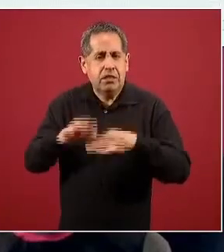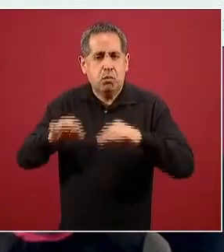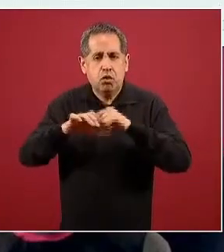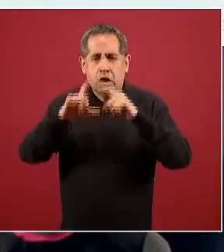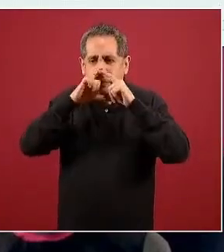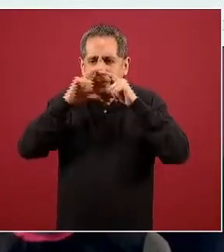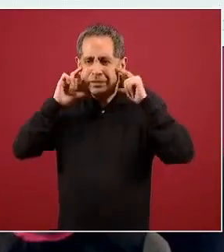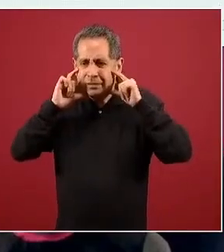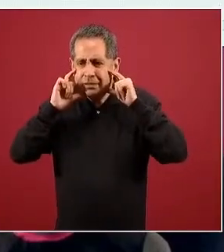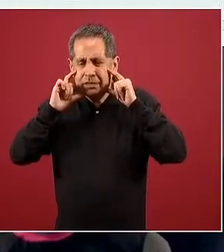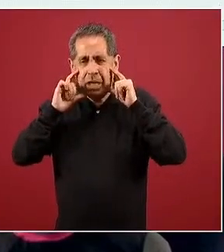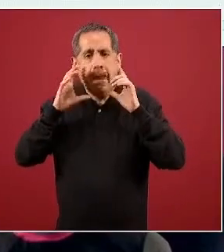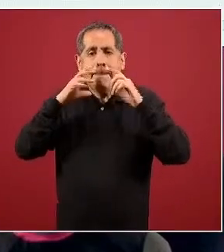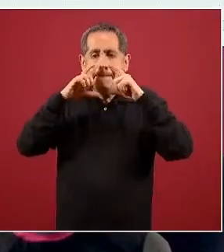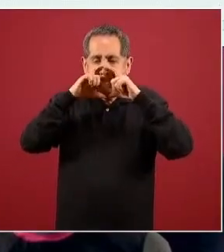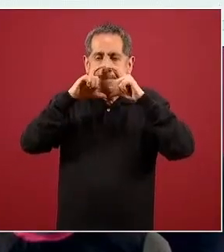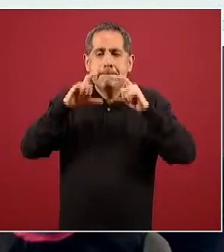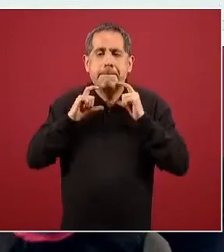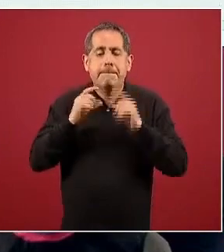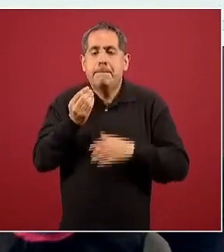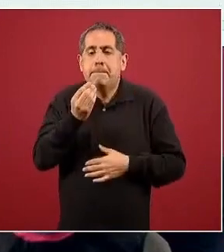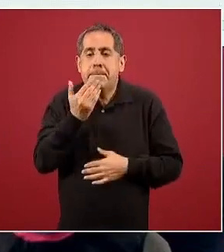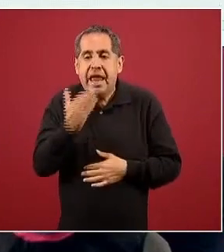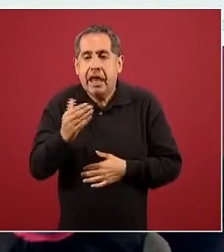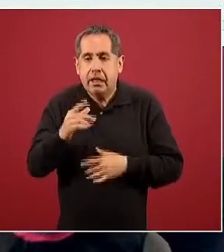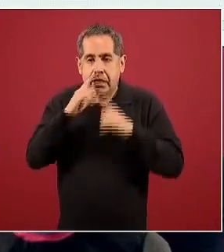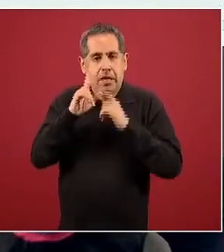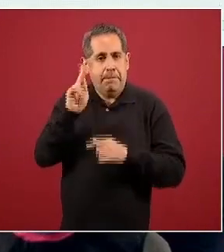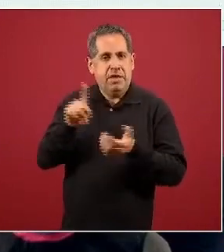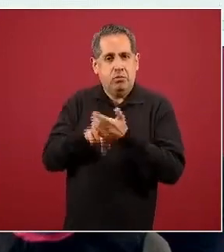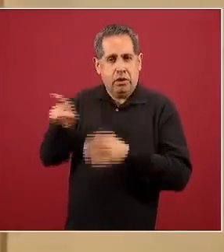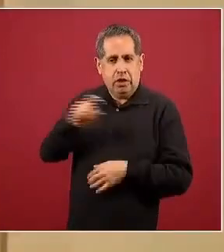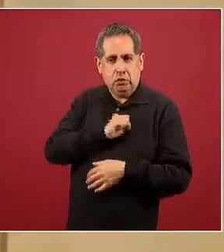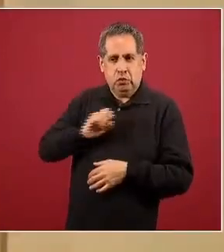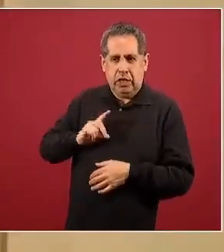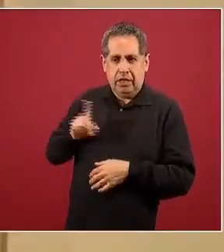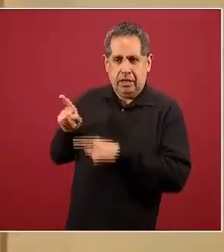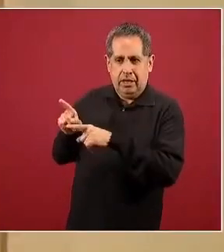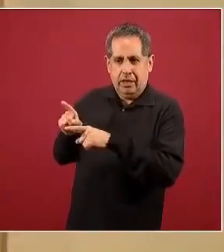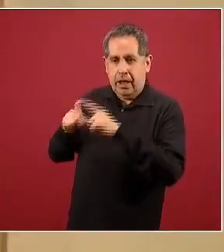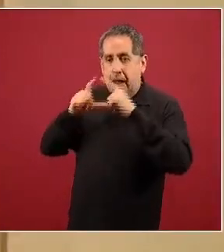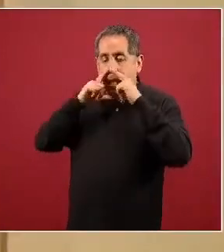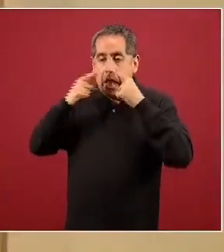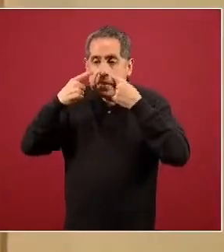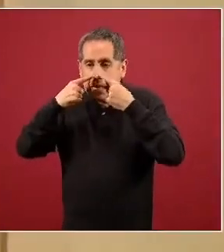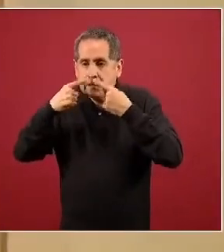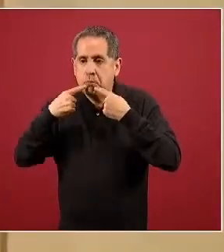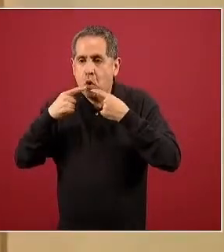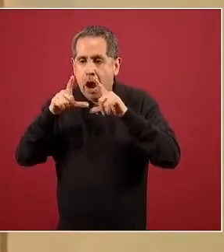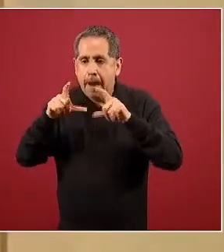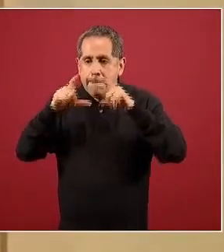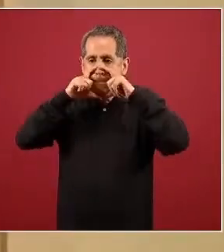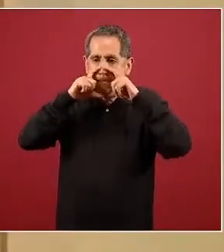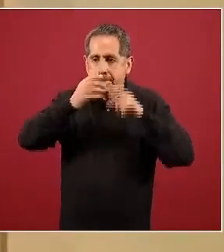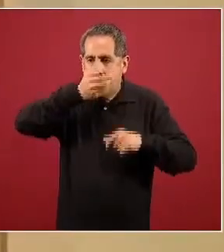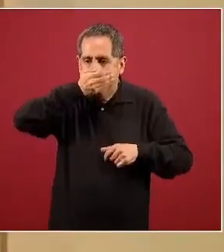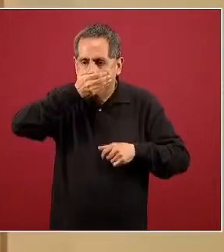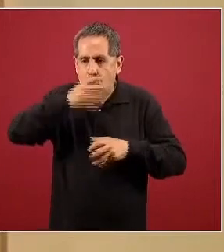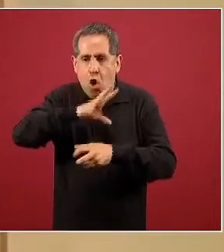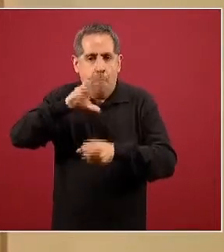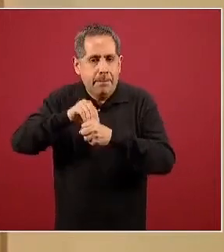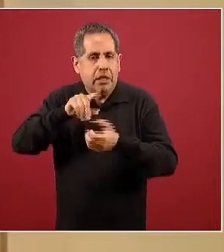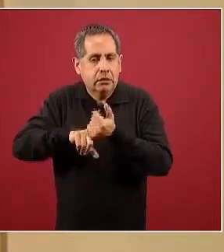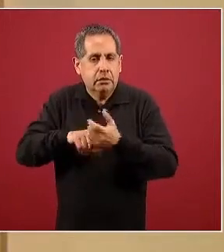cubrebocas correctamente como lo trae Susana, tapando nariz y boca.